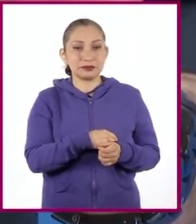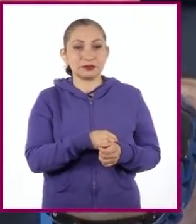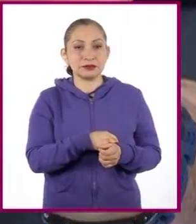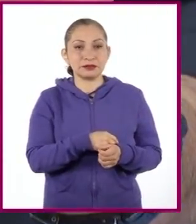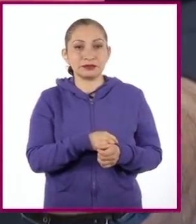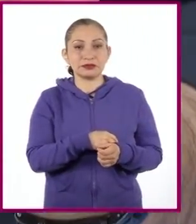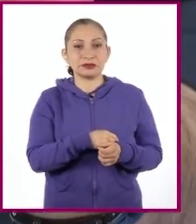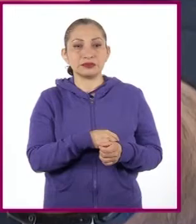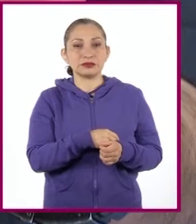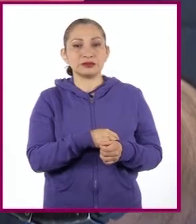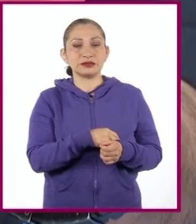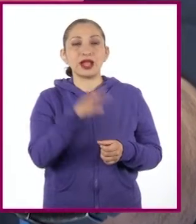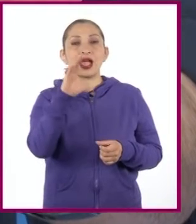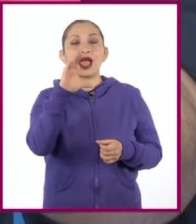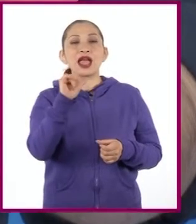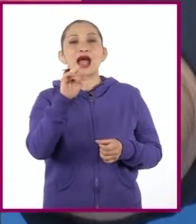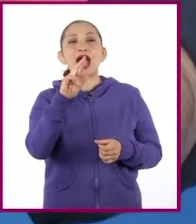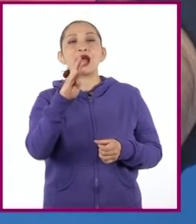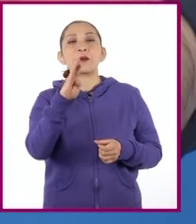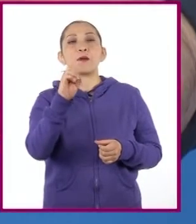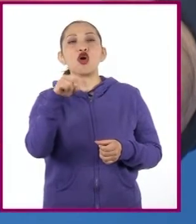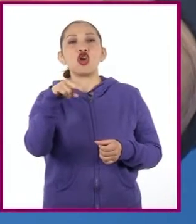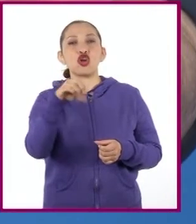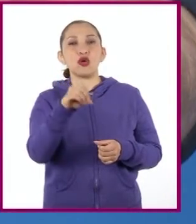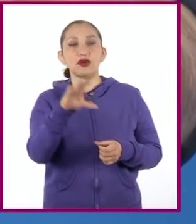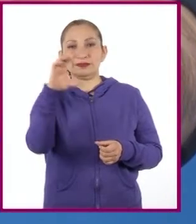ahí les va, al carbono.